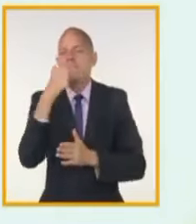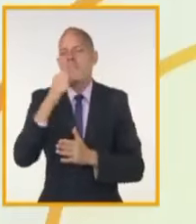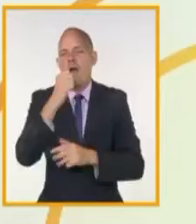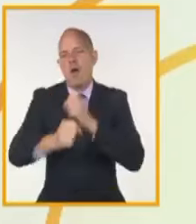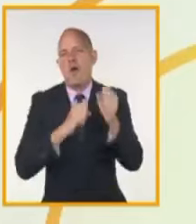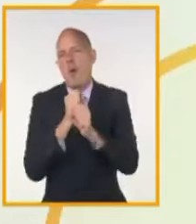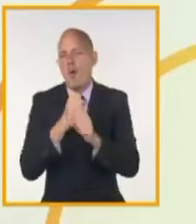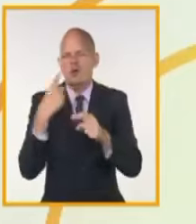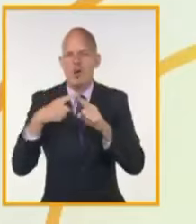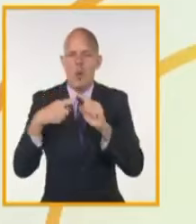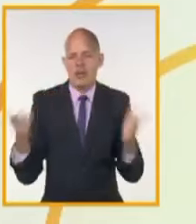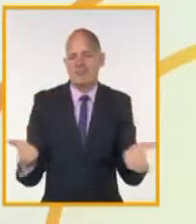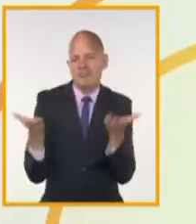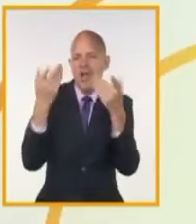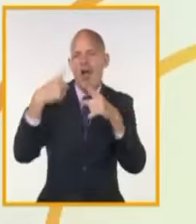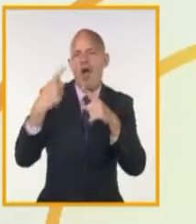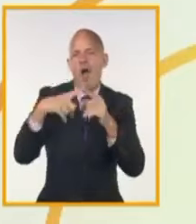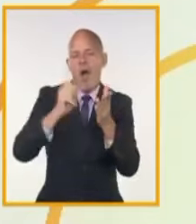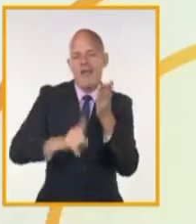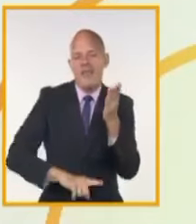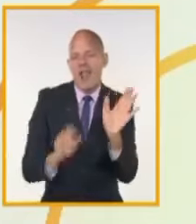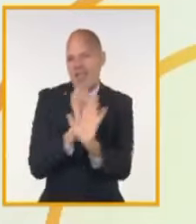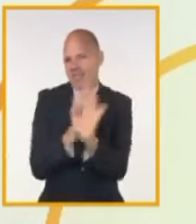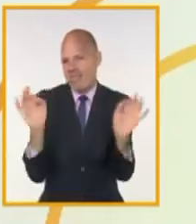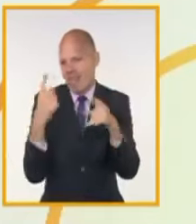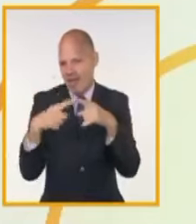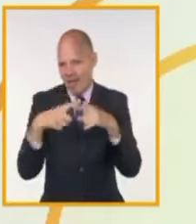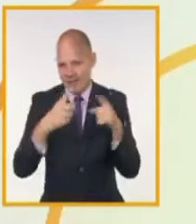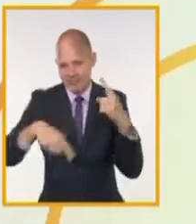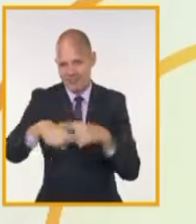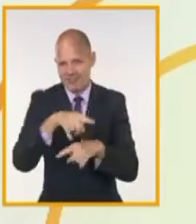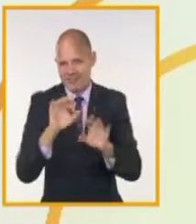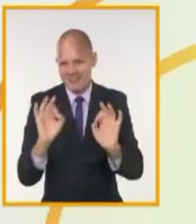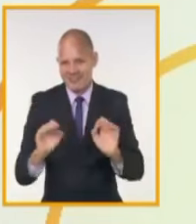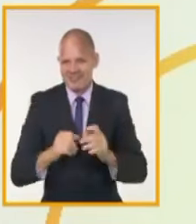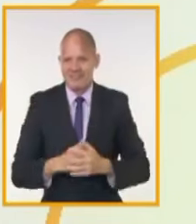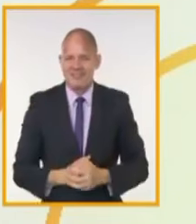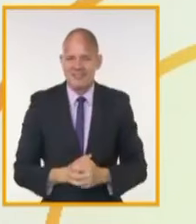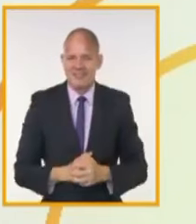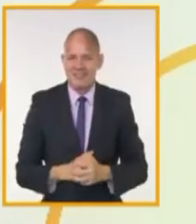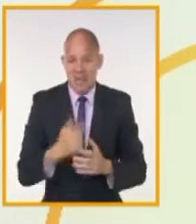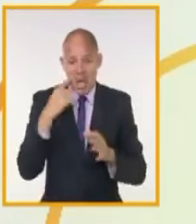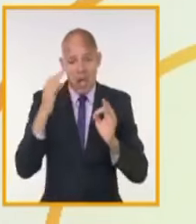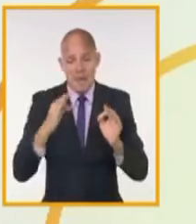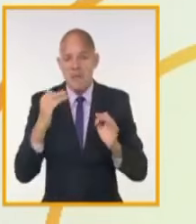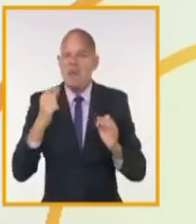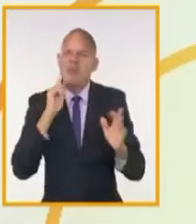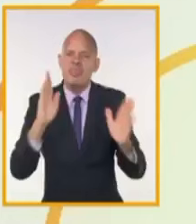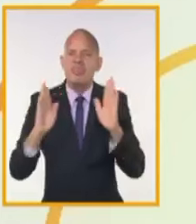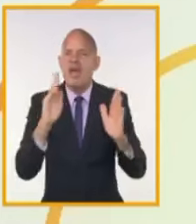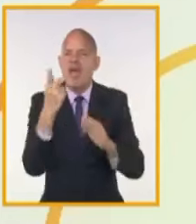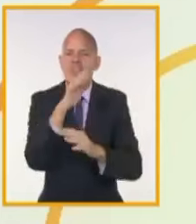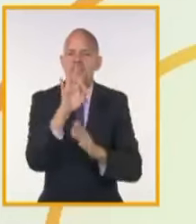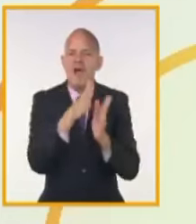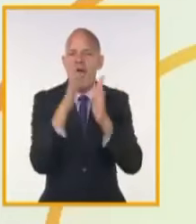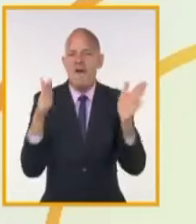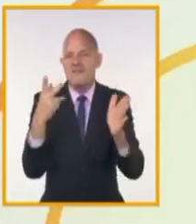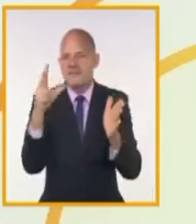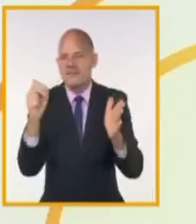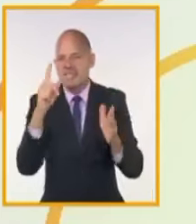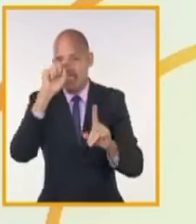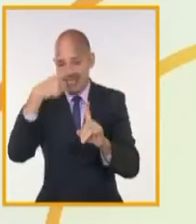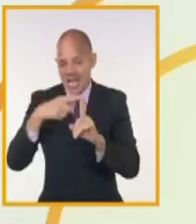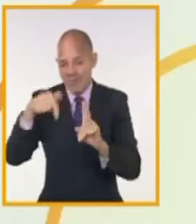internacional de energías renovables y eficiencia energética a celebrarse del 18 al 20 de septiembre en pav